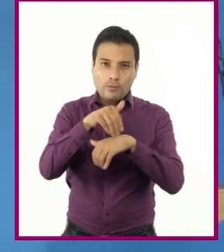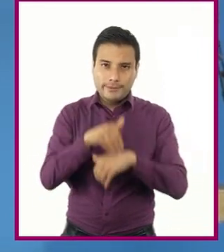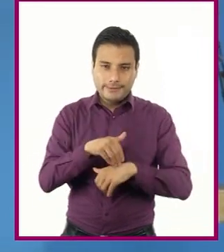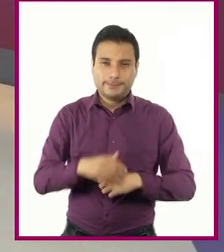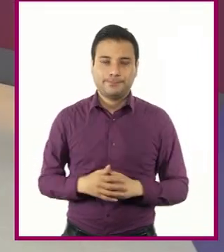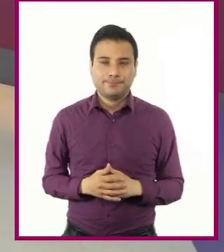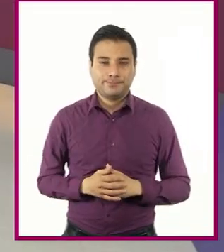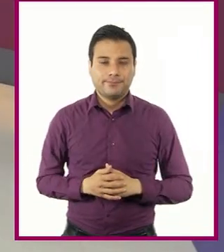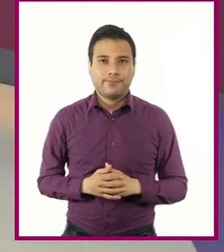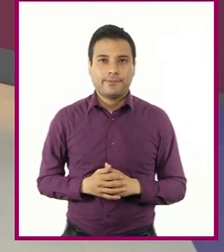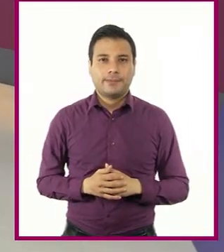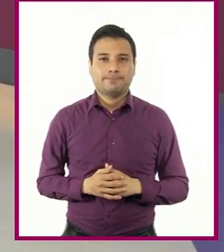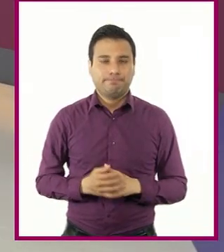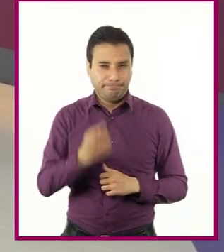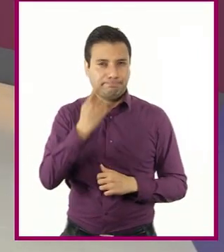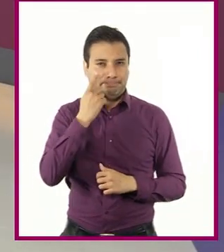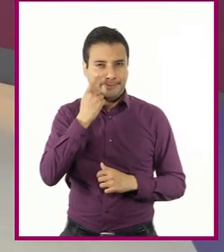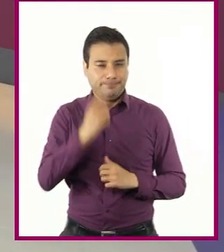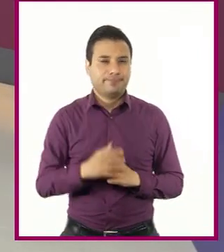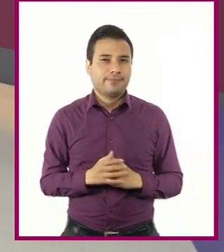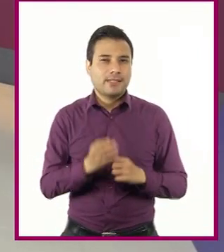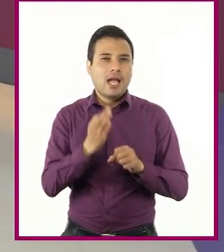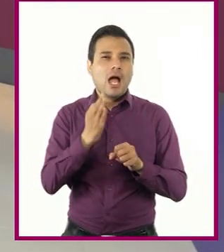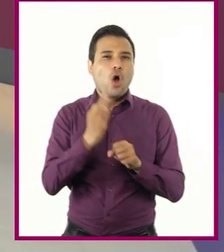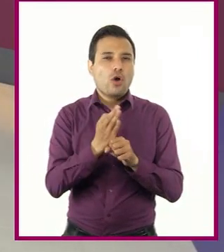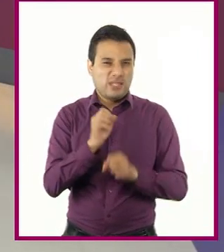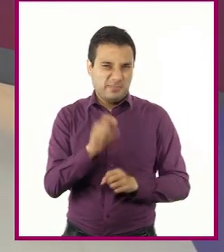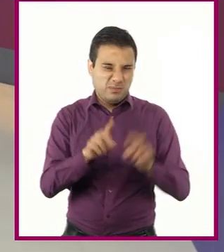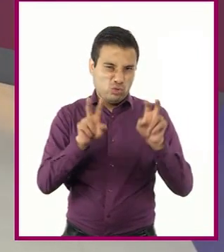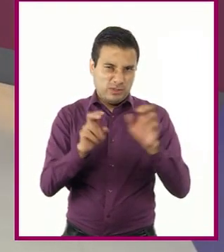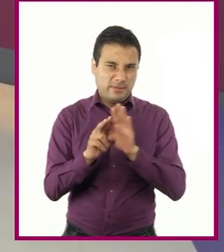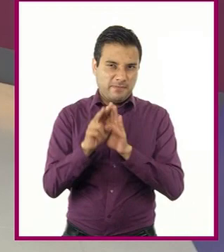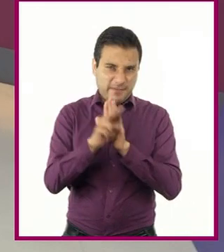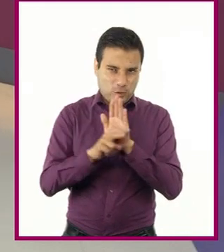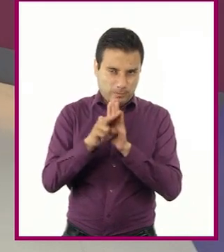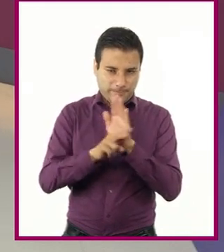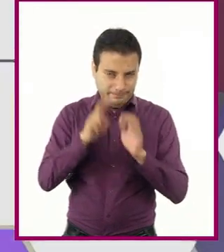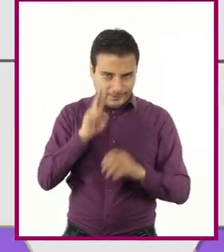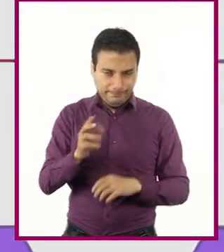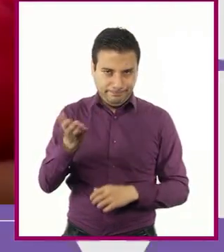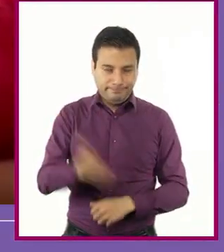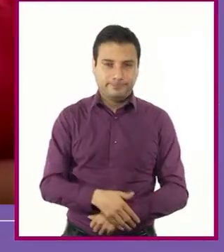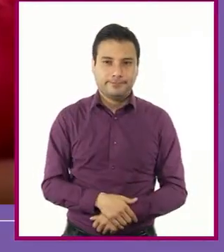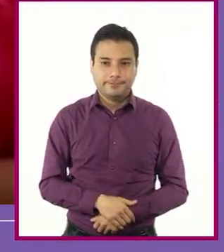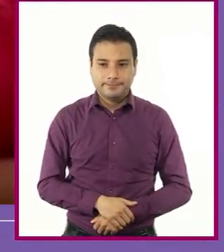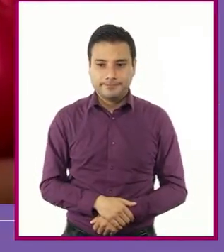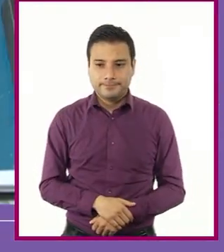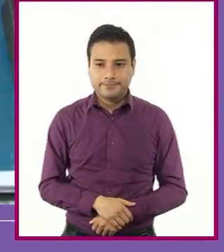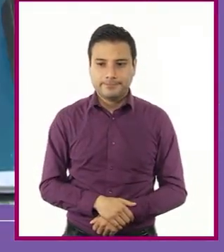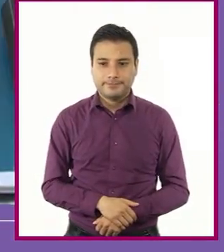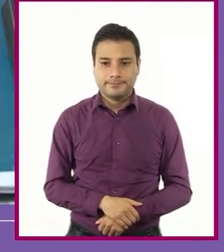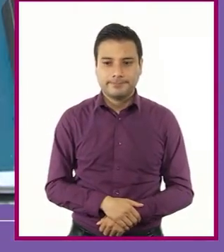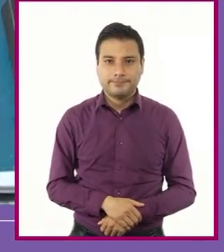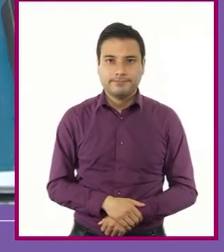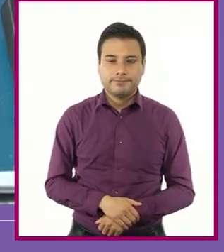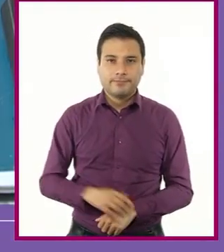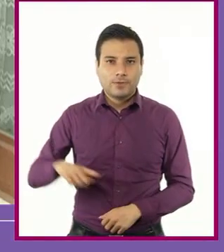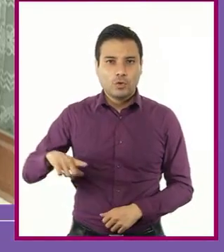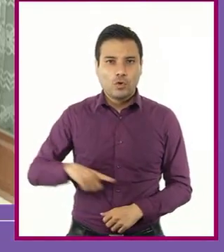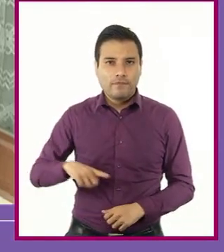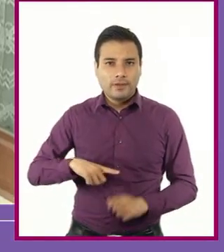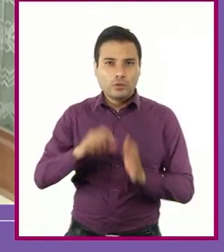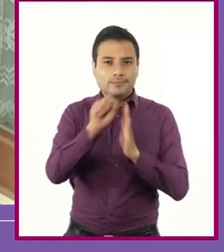esta aseveración, veamos y escuchemos el siguiente video. Adelante. En un gobierno democrático,